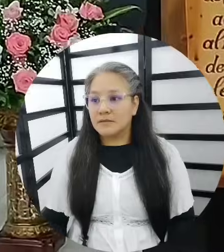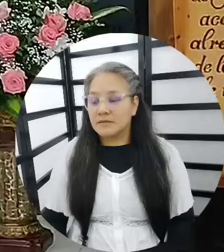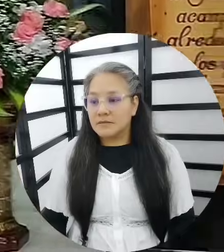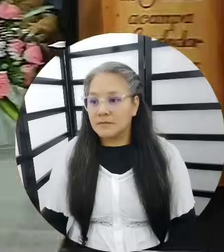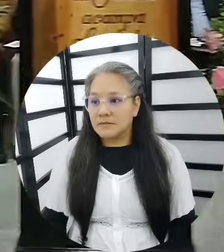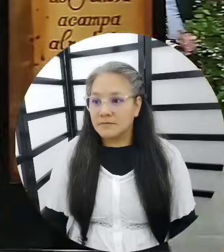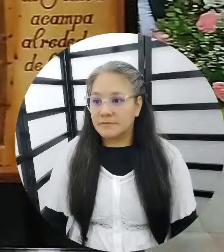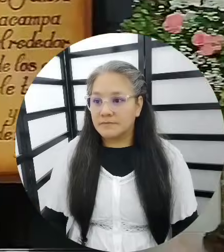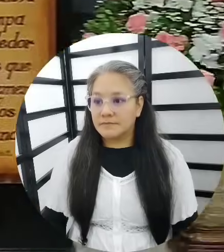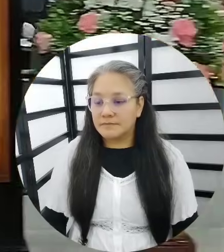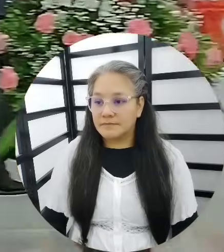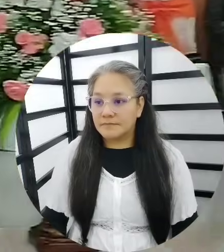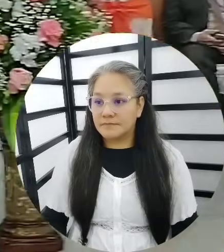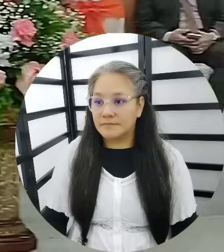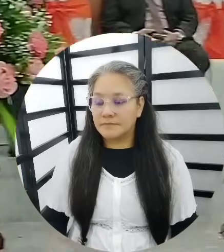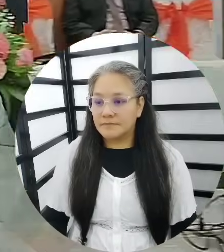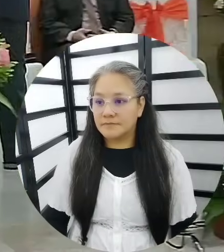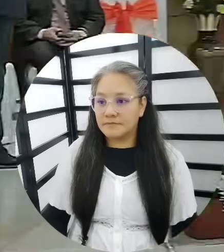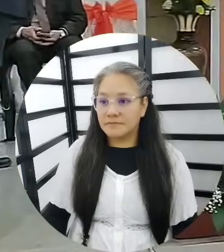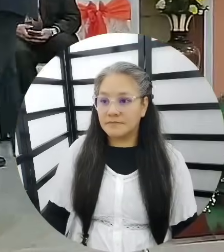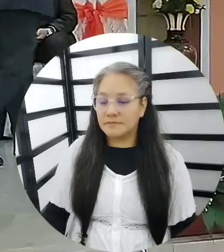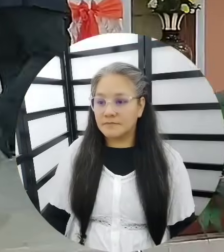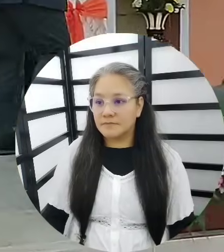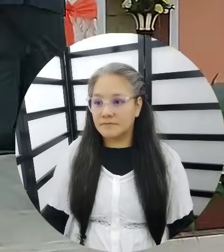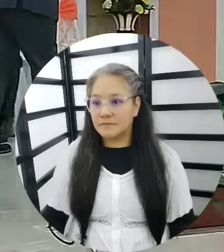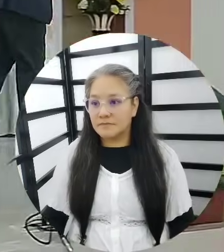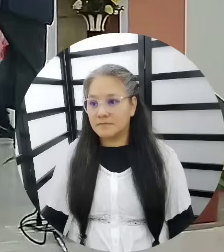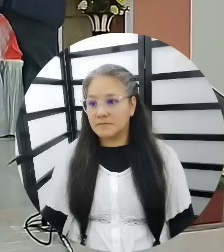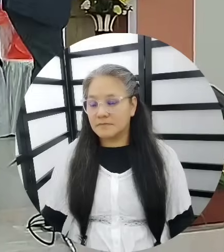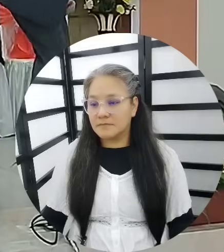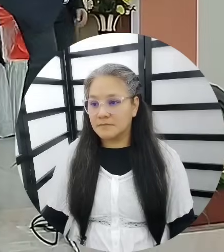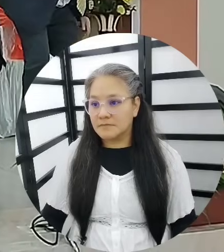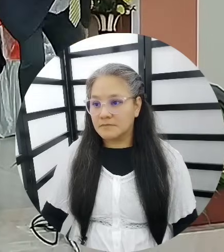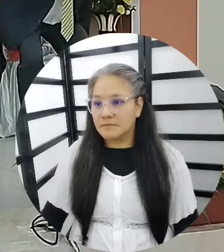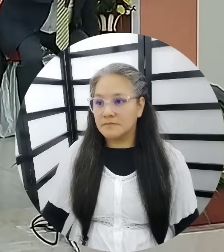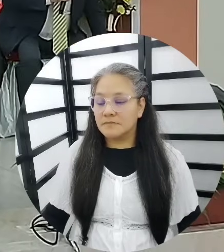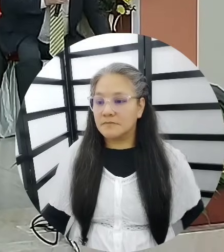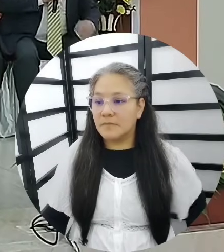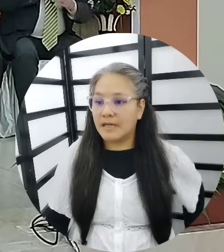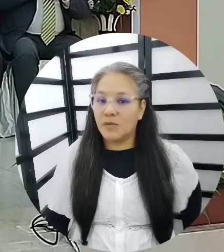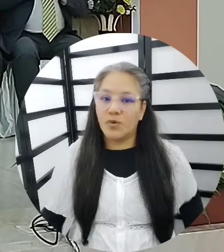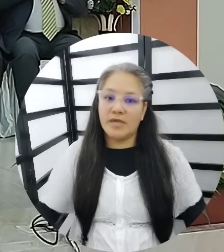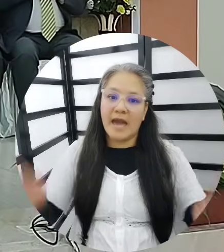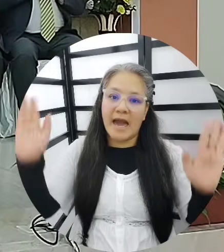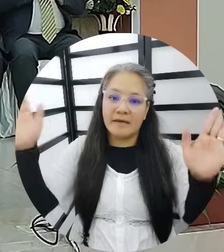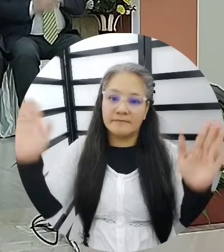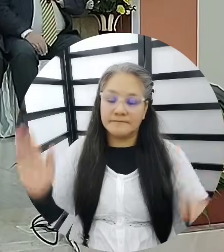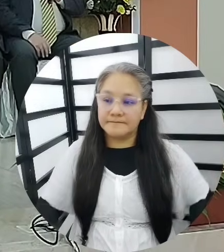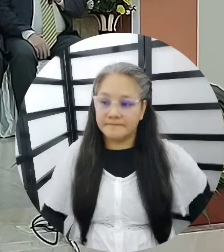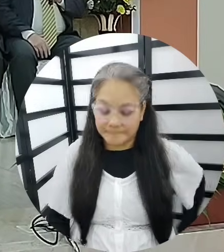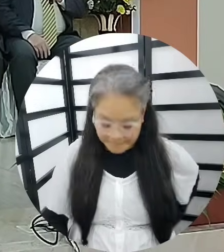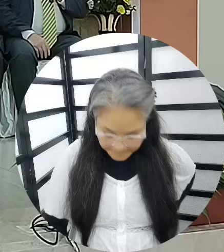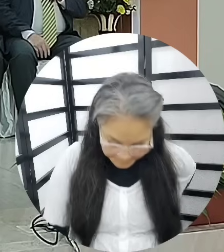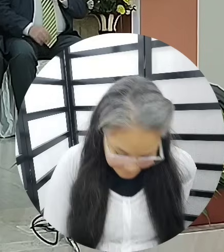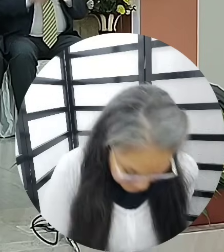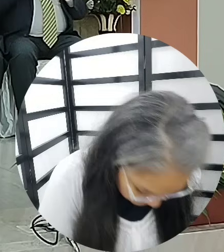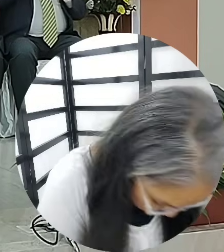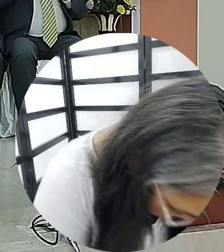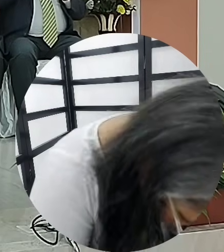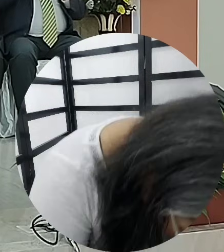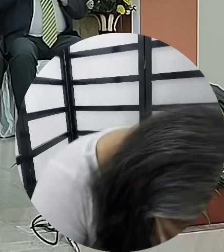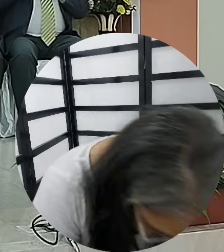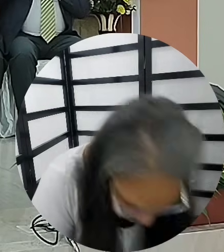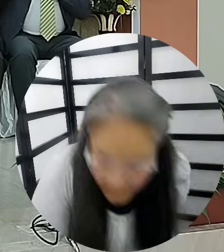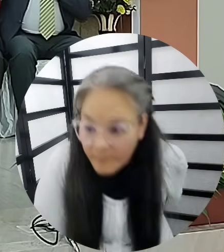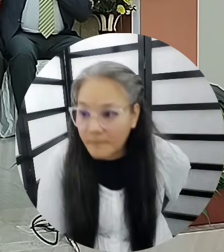Voy allí en mi asiento, gloria al nombre del Señor, meditando, a veces leyendo, y voy allí cuando